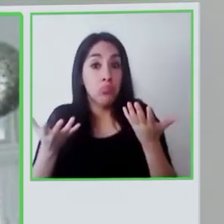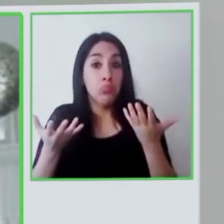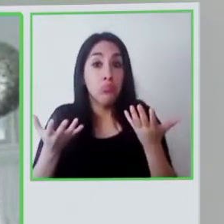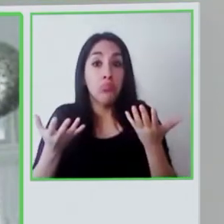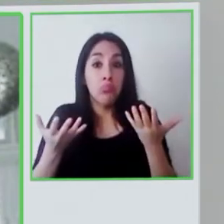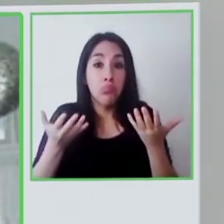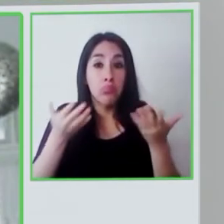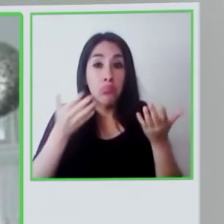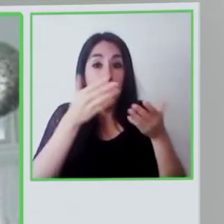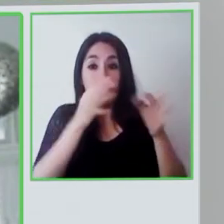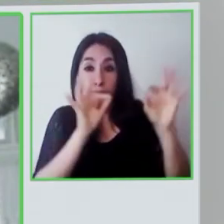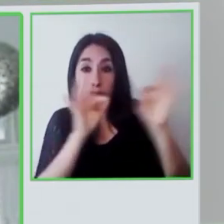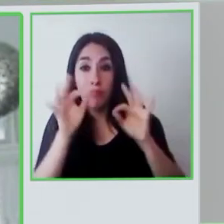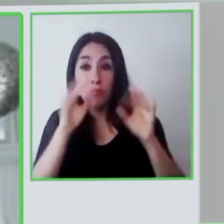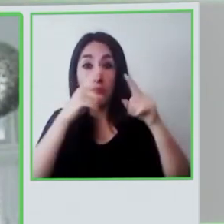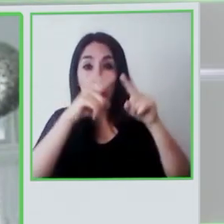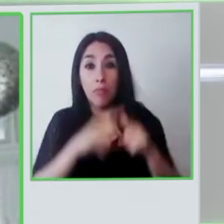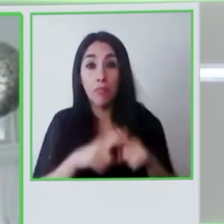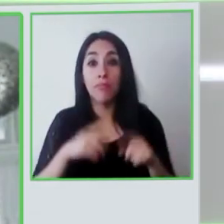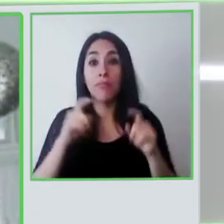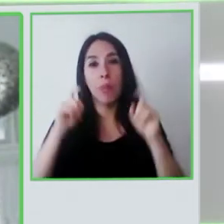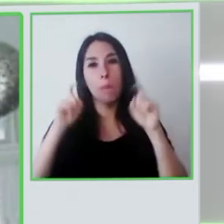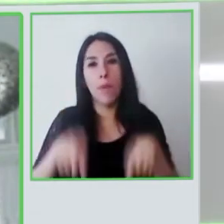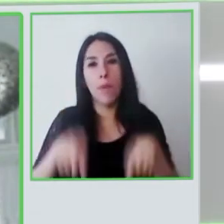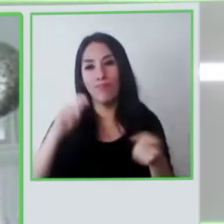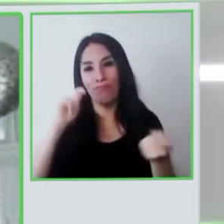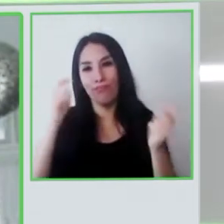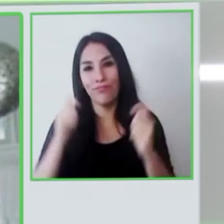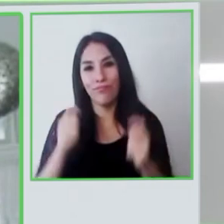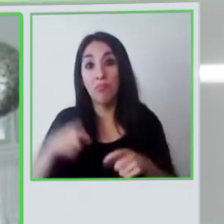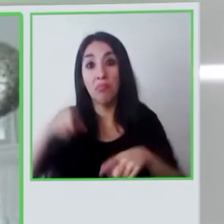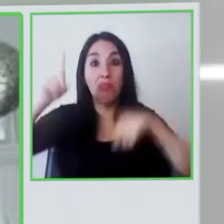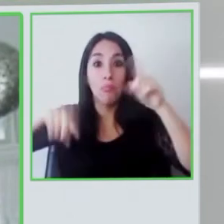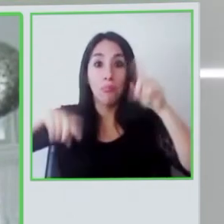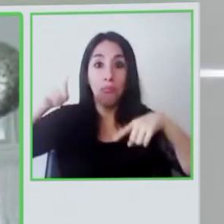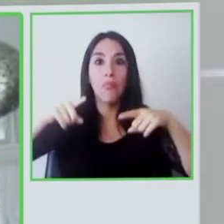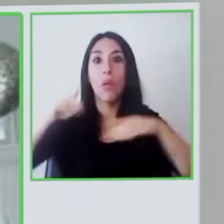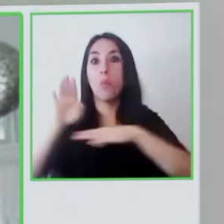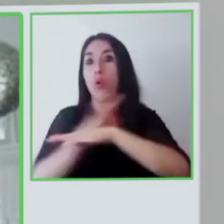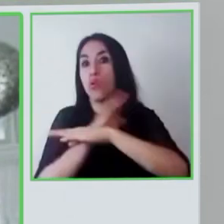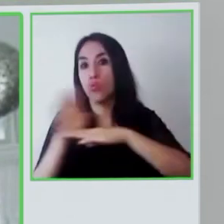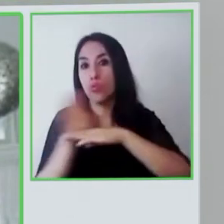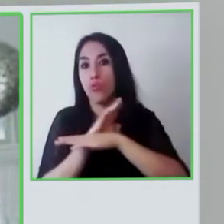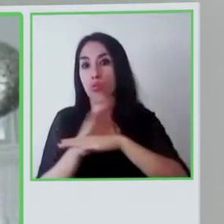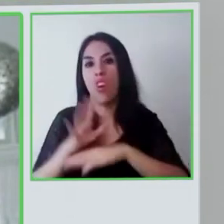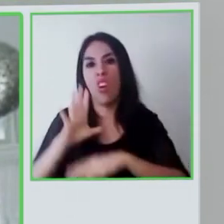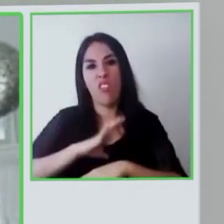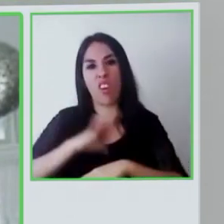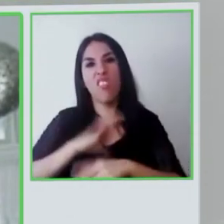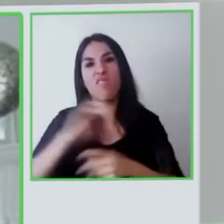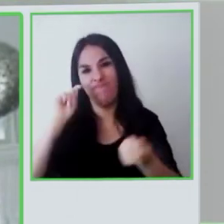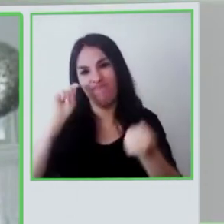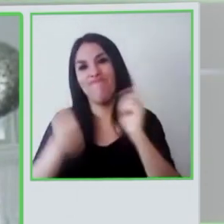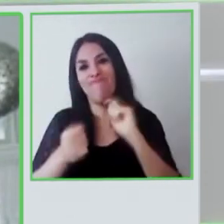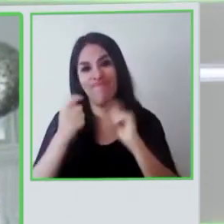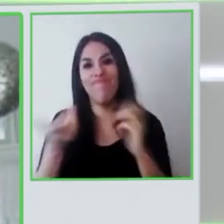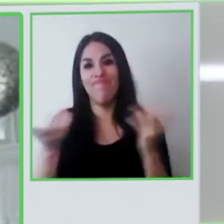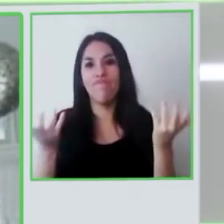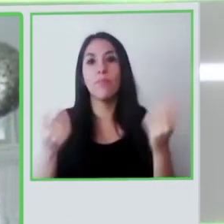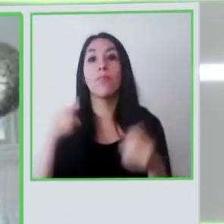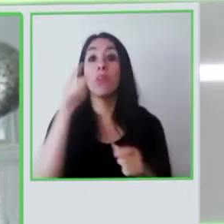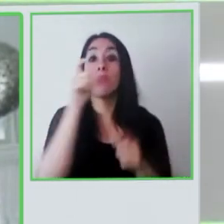inadecuados muchas empresas ni siquiera van a tener datos de ningún tipo acerca de la cantidad de las personas que emplean con alguna